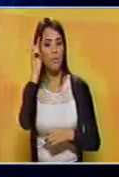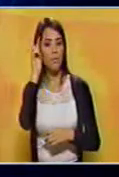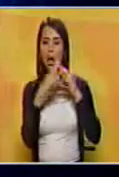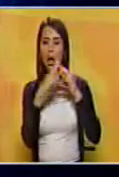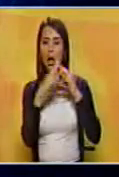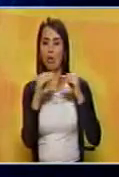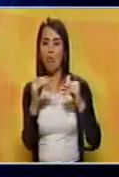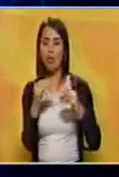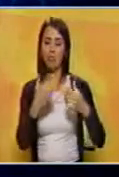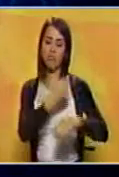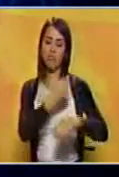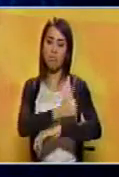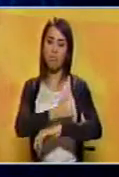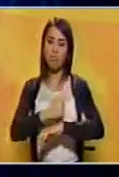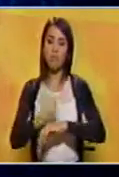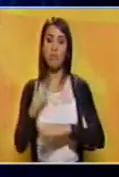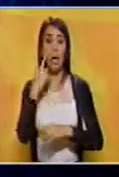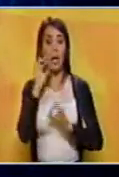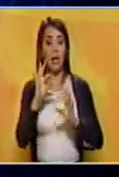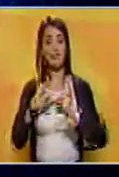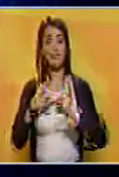a acatar la medida para así facilitar